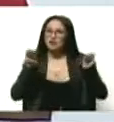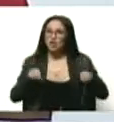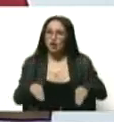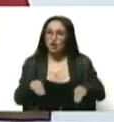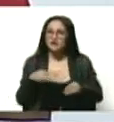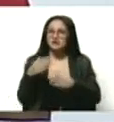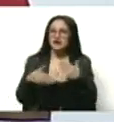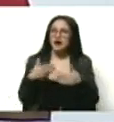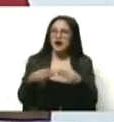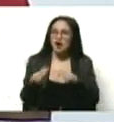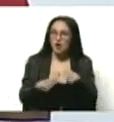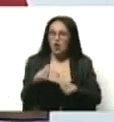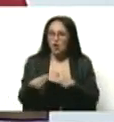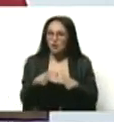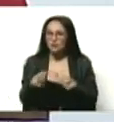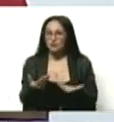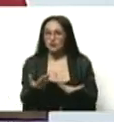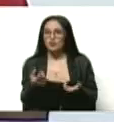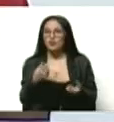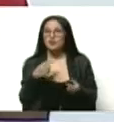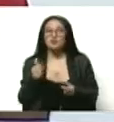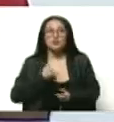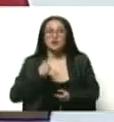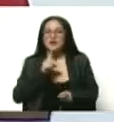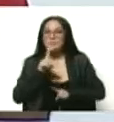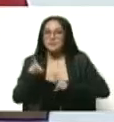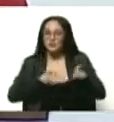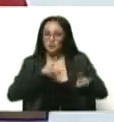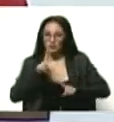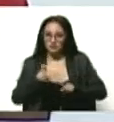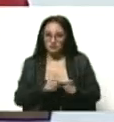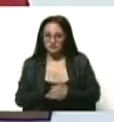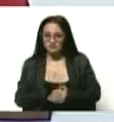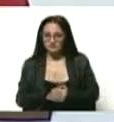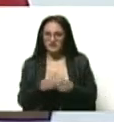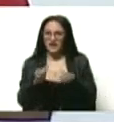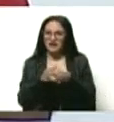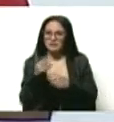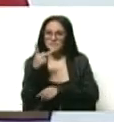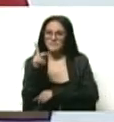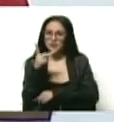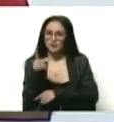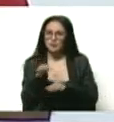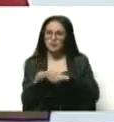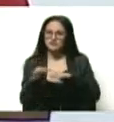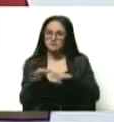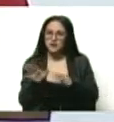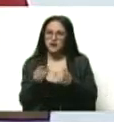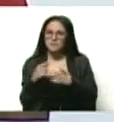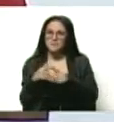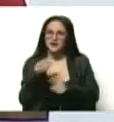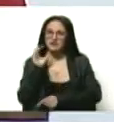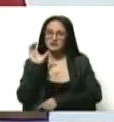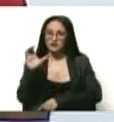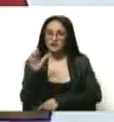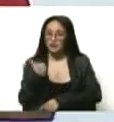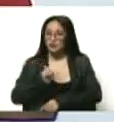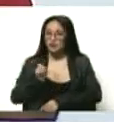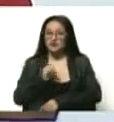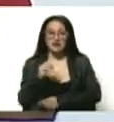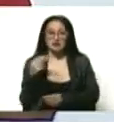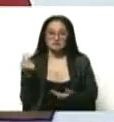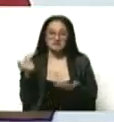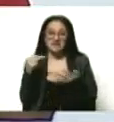proceso de elección para cualquier consulta que se requiera sobre la marcha. Los equipos parroquiales, municipales, estadales y de cualquier nivel